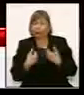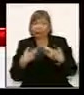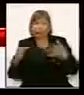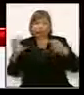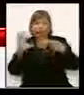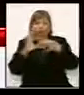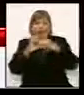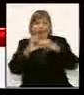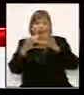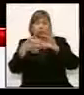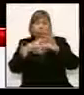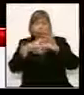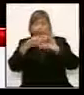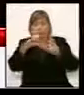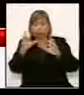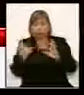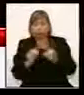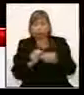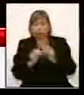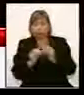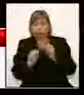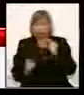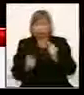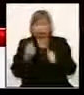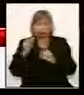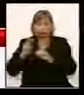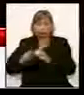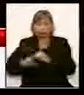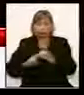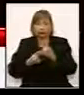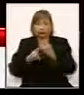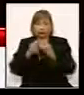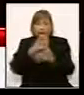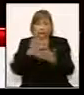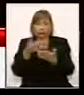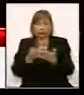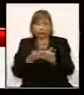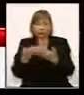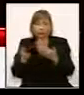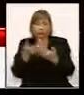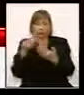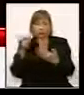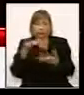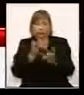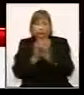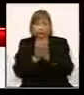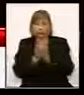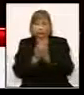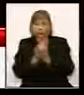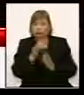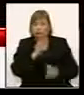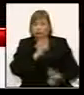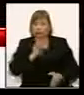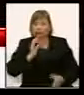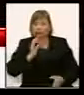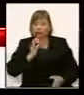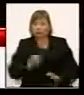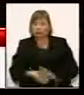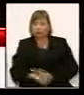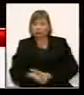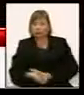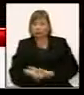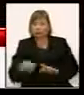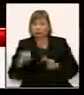que resuelva los problemas de tránsito en toda la zona de acceso a los puertos del Callao. La